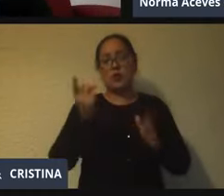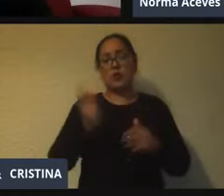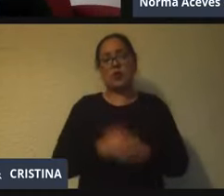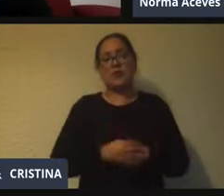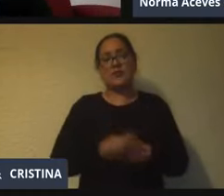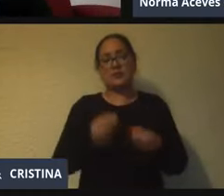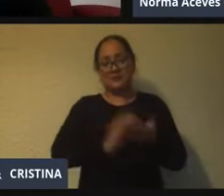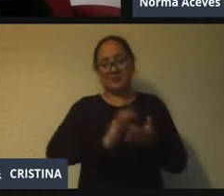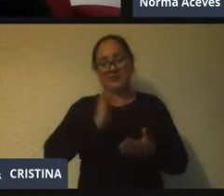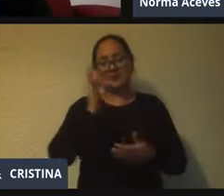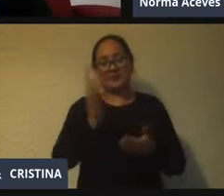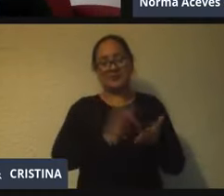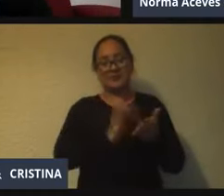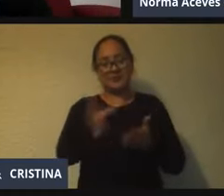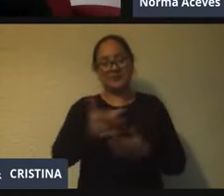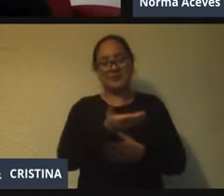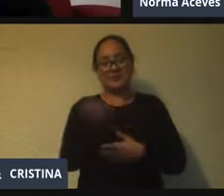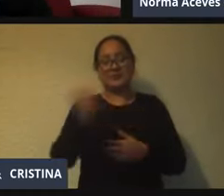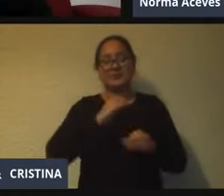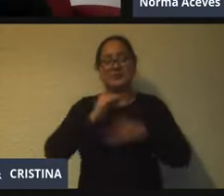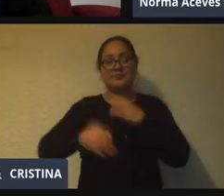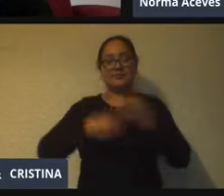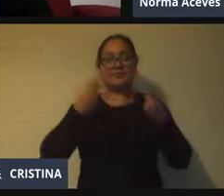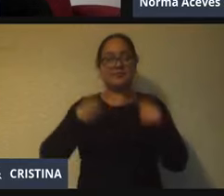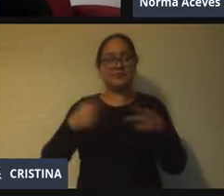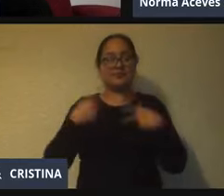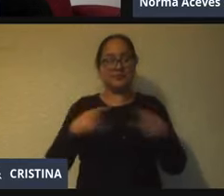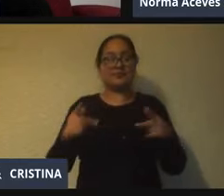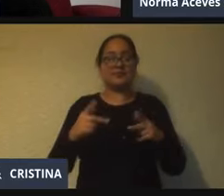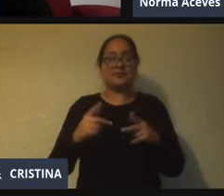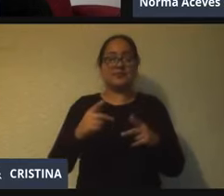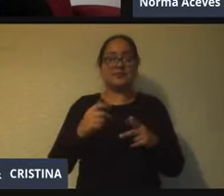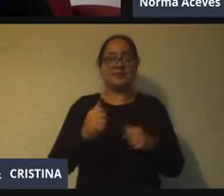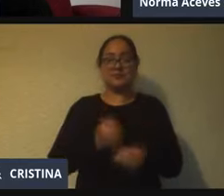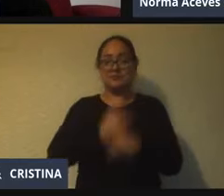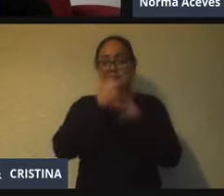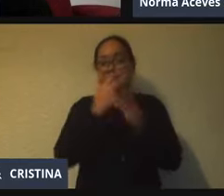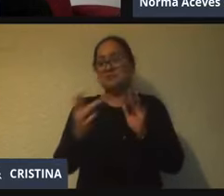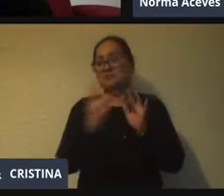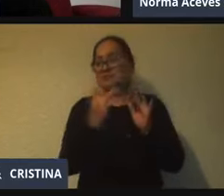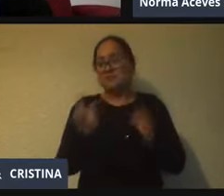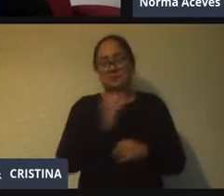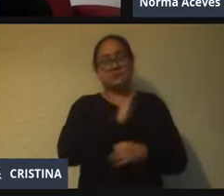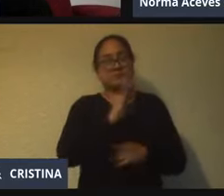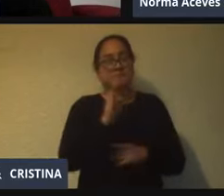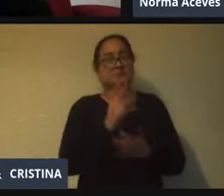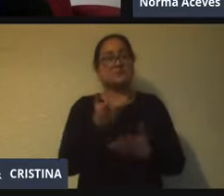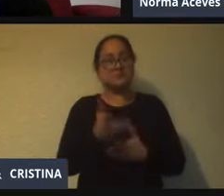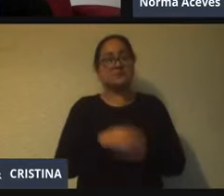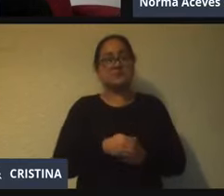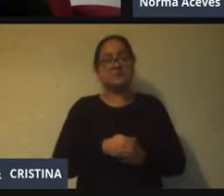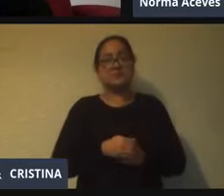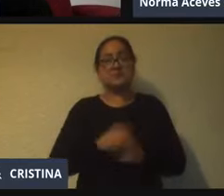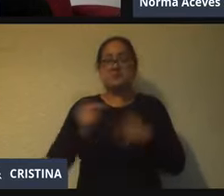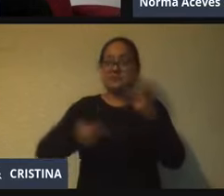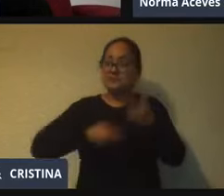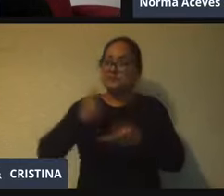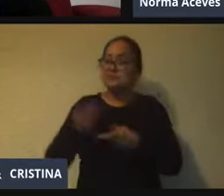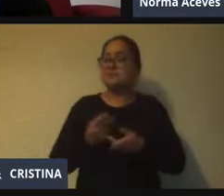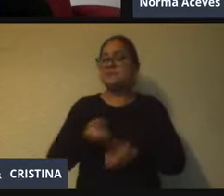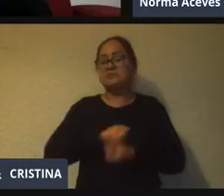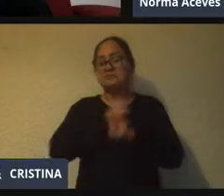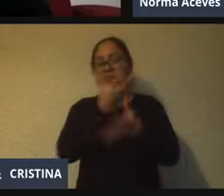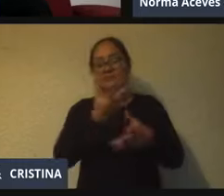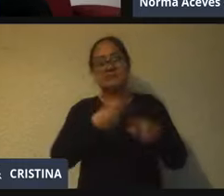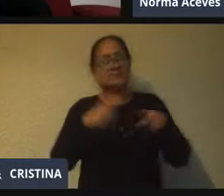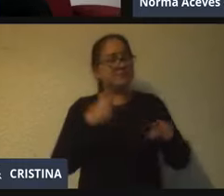muchas gracias de verdad a toda la gente que se conectó, que confiaron en una servidora para preguntar y compartir cosas tan personales que